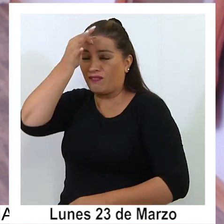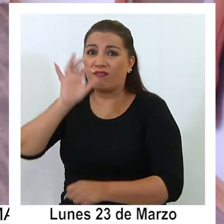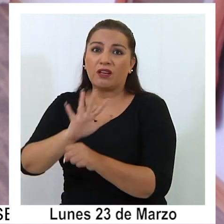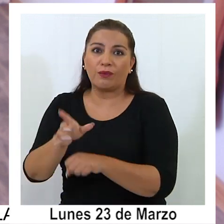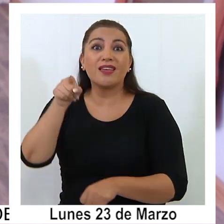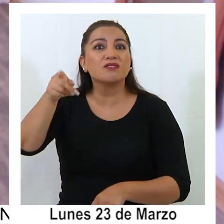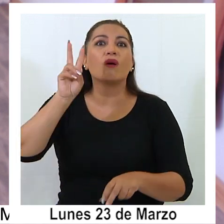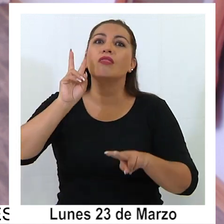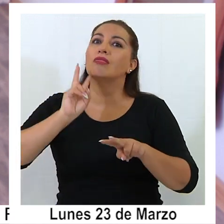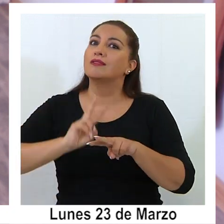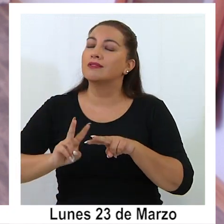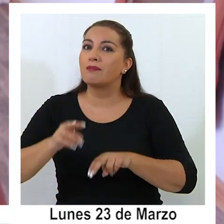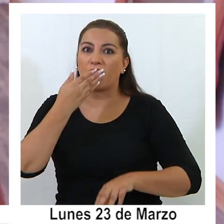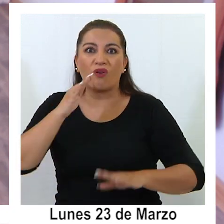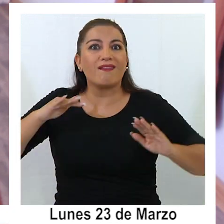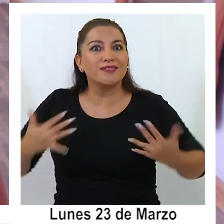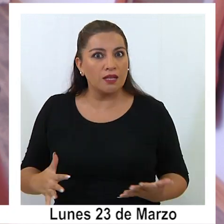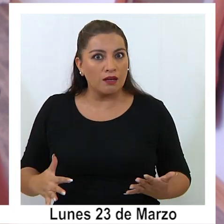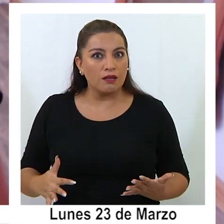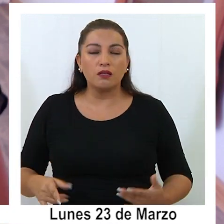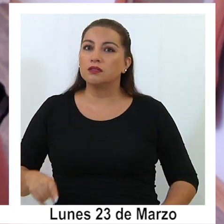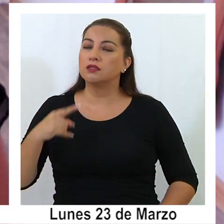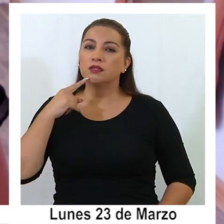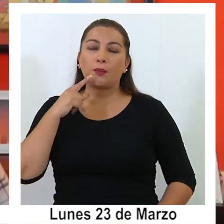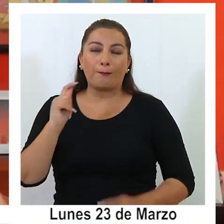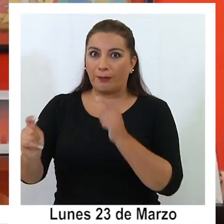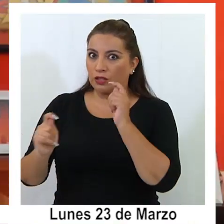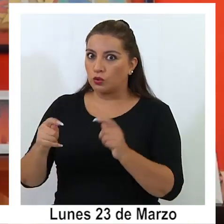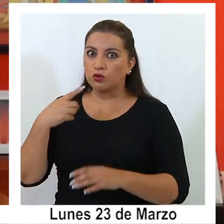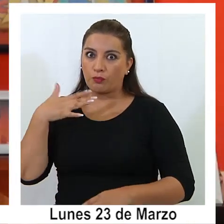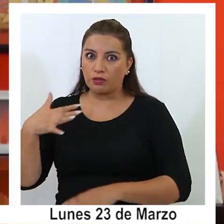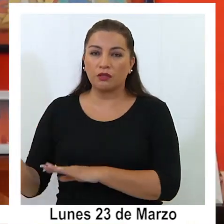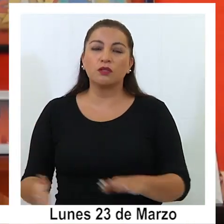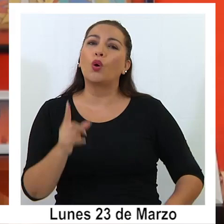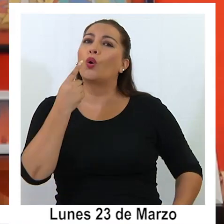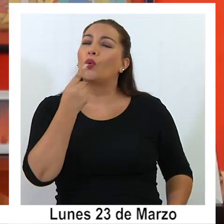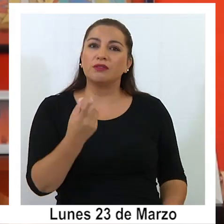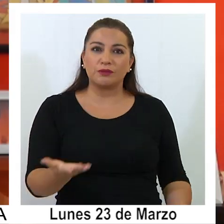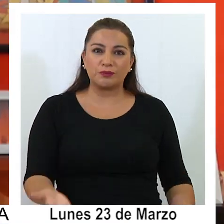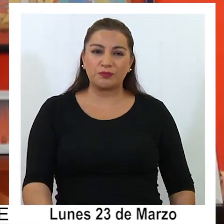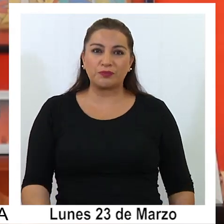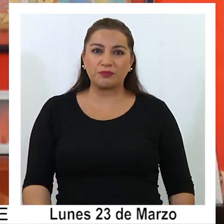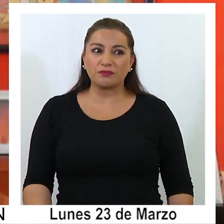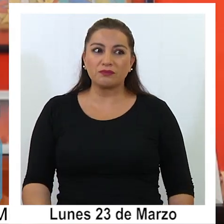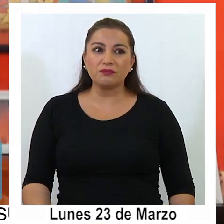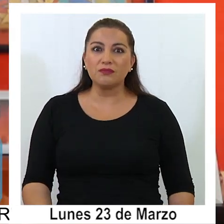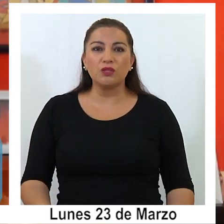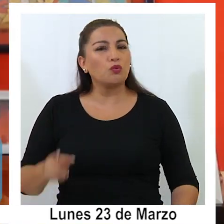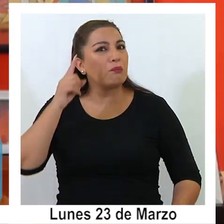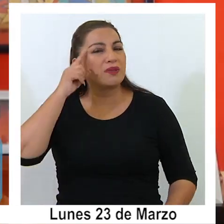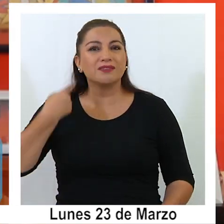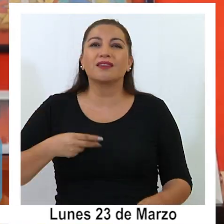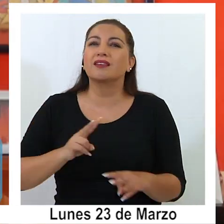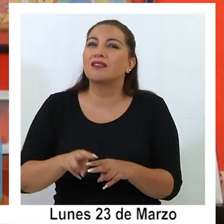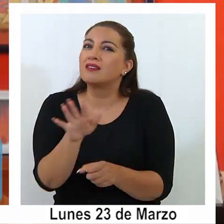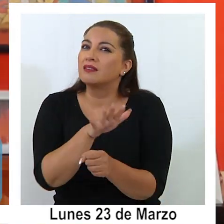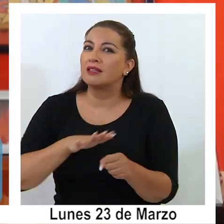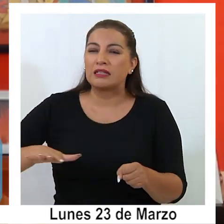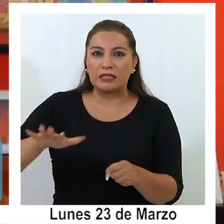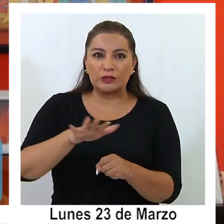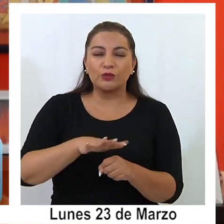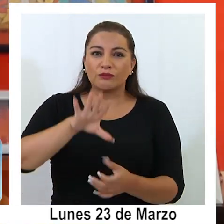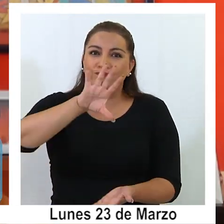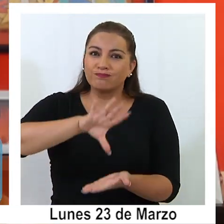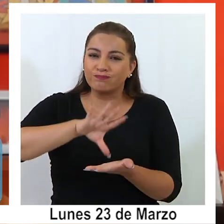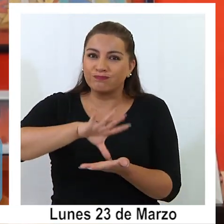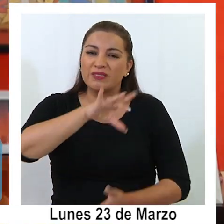eso hay que mejorarlo, pero ya, porque es un riesgo muy grande. Finalmente, cuéntanos cómo encuentras que se está abordando la situación en